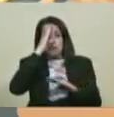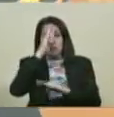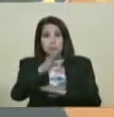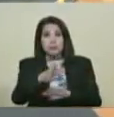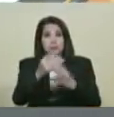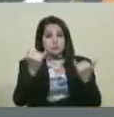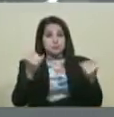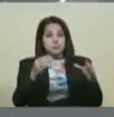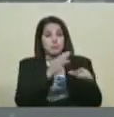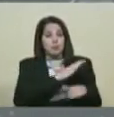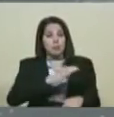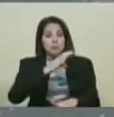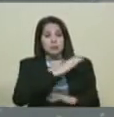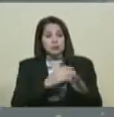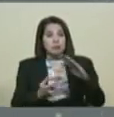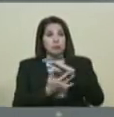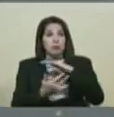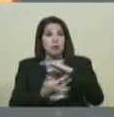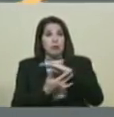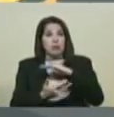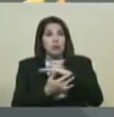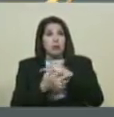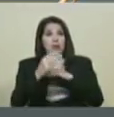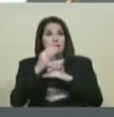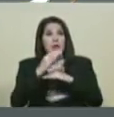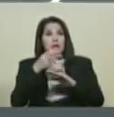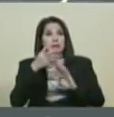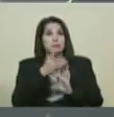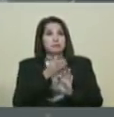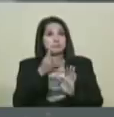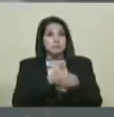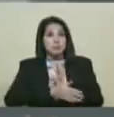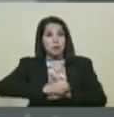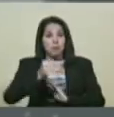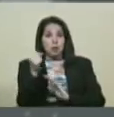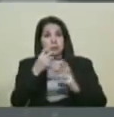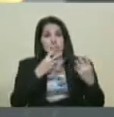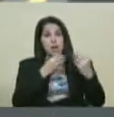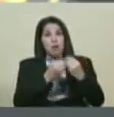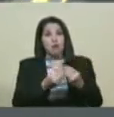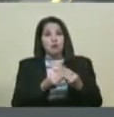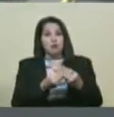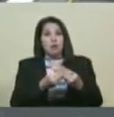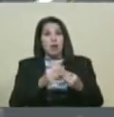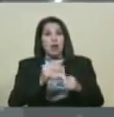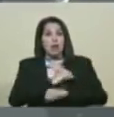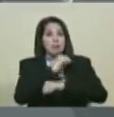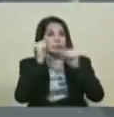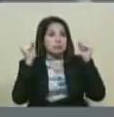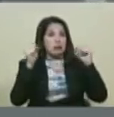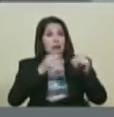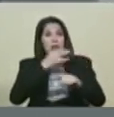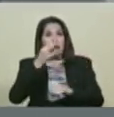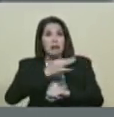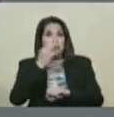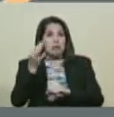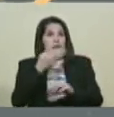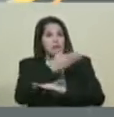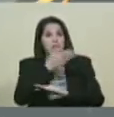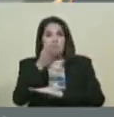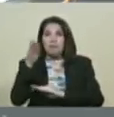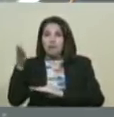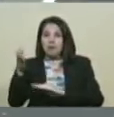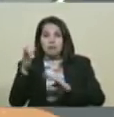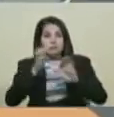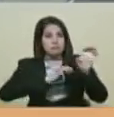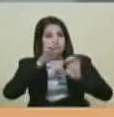comisión técnica y personal del SEBIN. En las mañanas de hoy y el resto de la tarde se hicieron una serie de